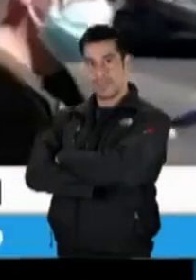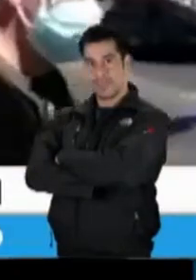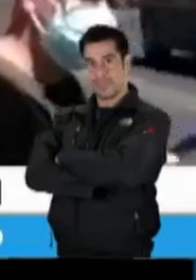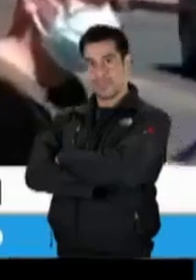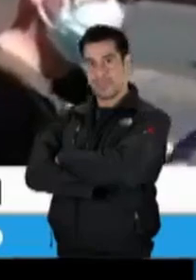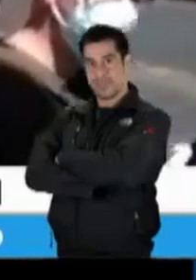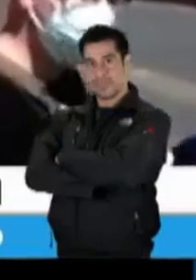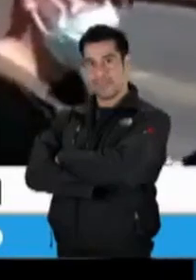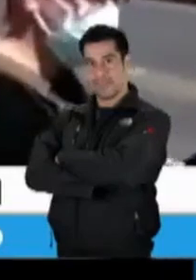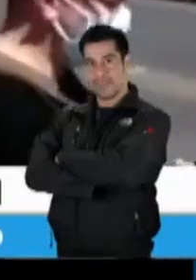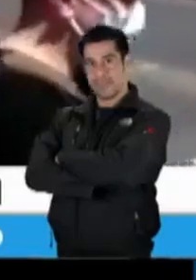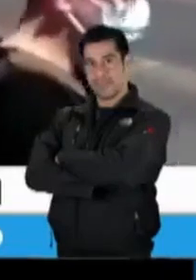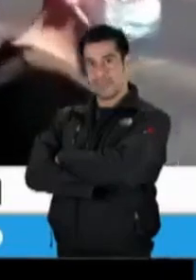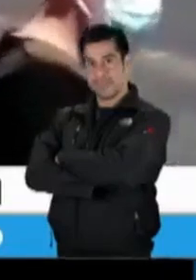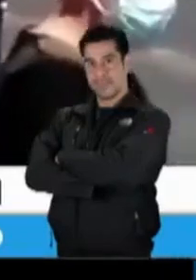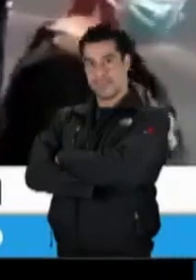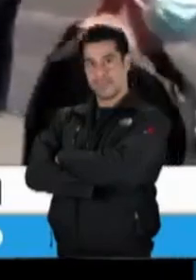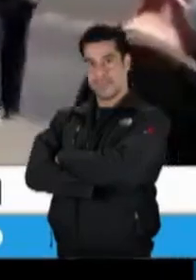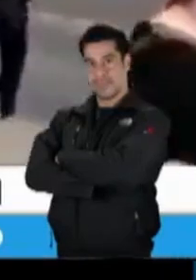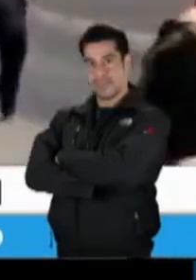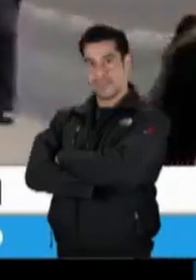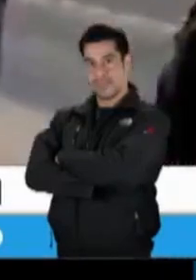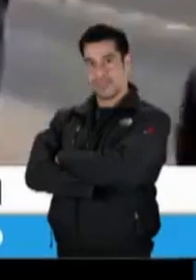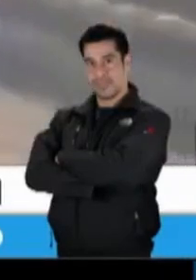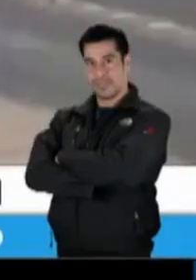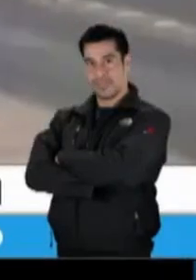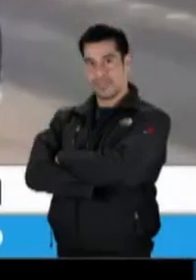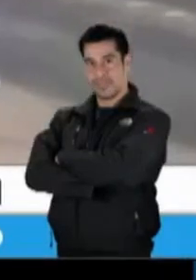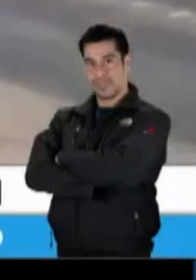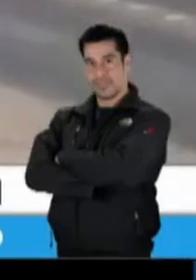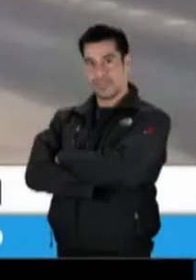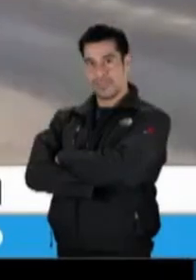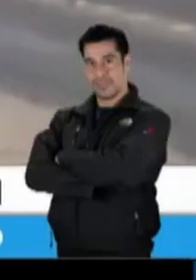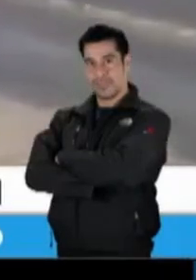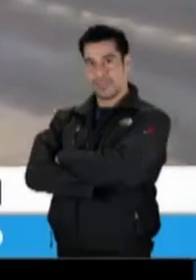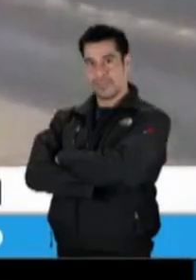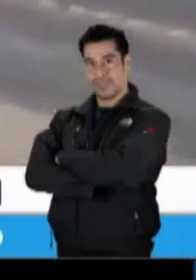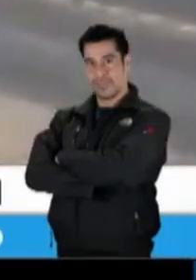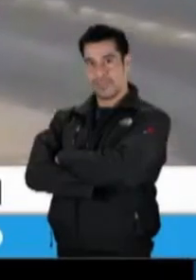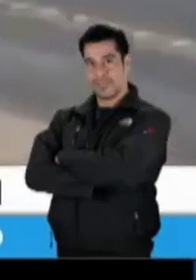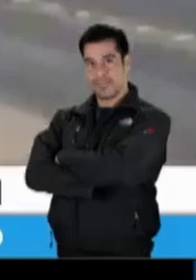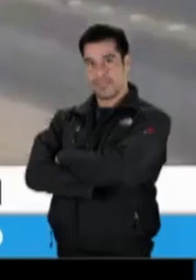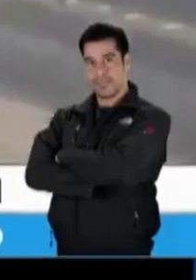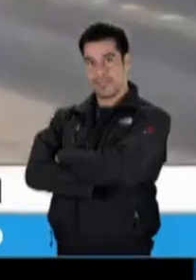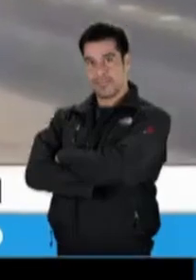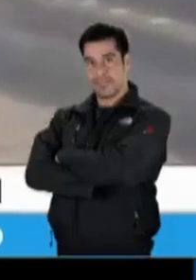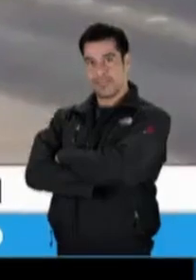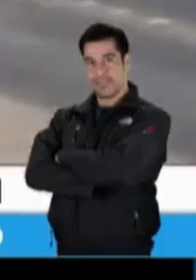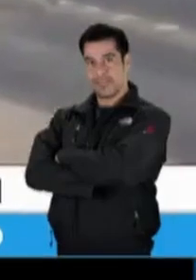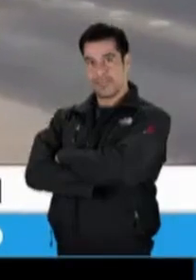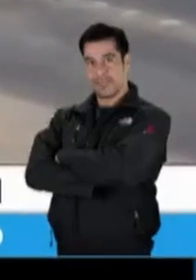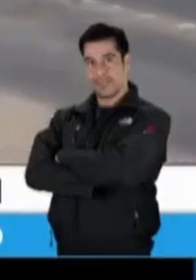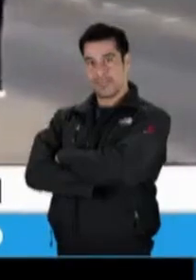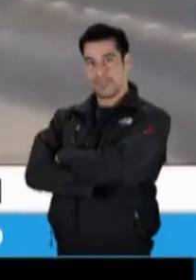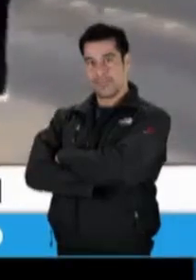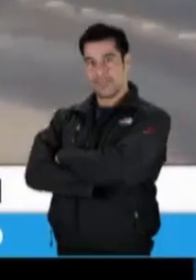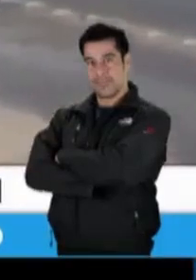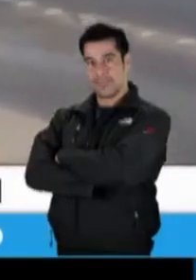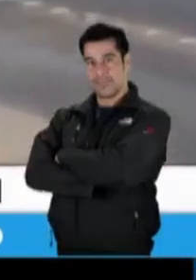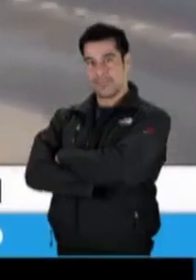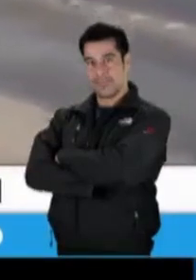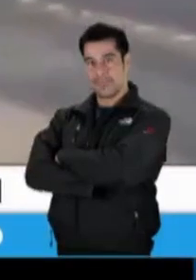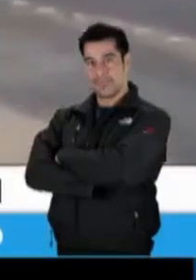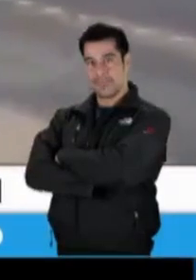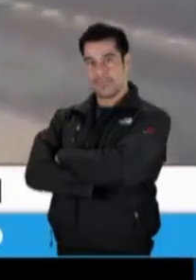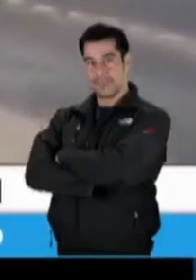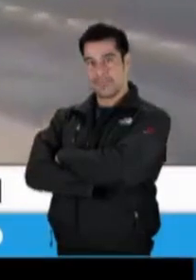un automóvil que por esta calle, por la calle Arica, pasaba. Este vehículo funcionaba como aplicación móvil y en él se trasladaba en